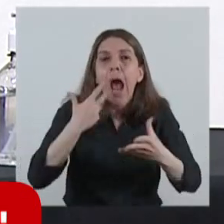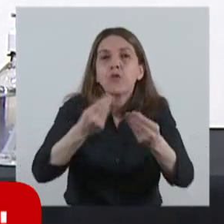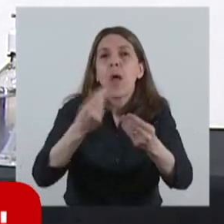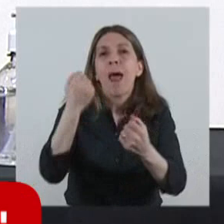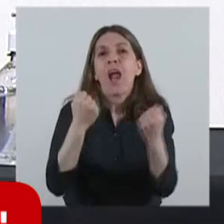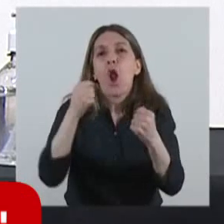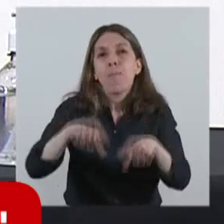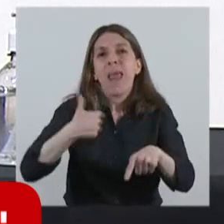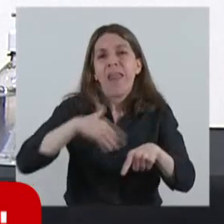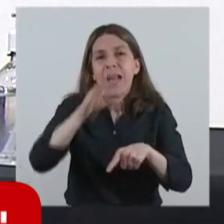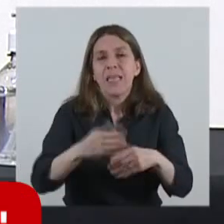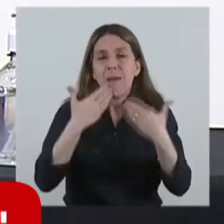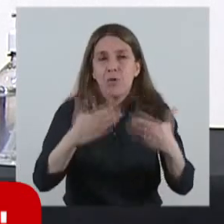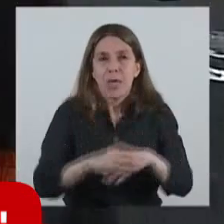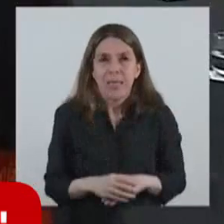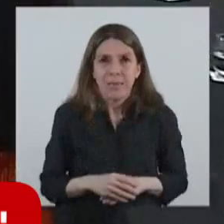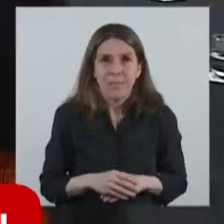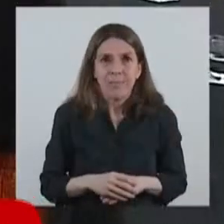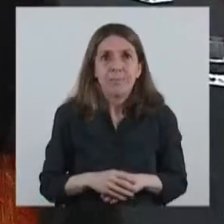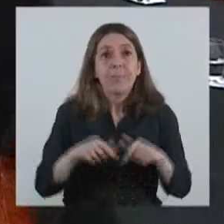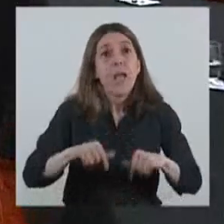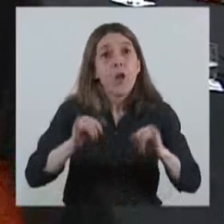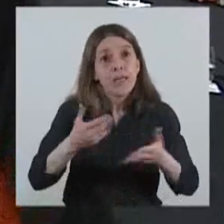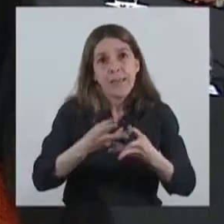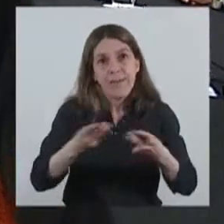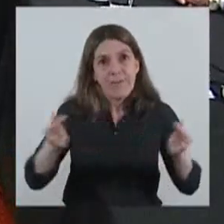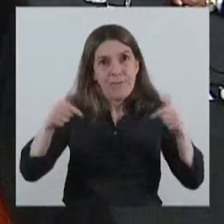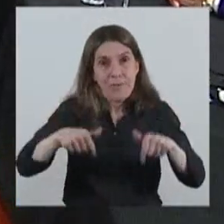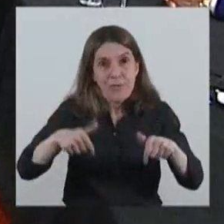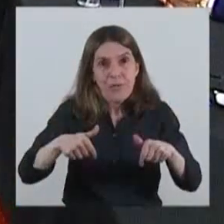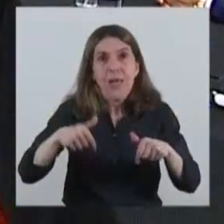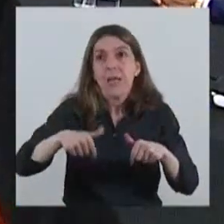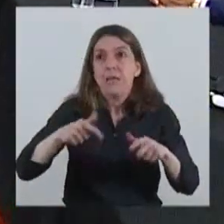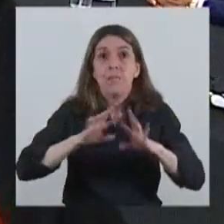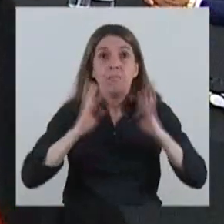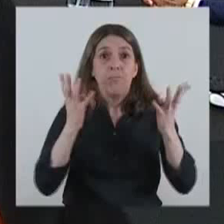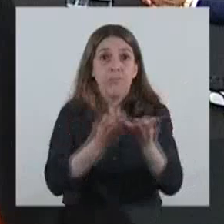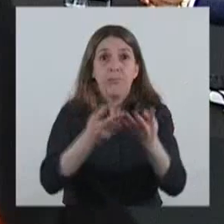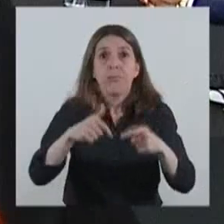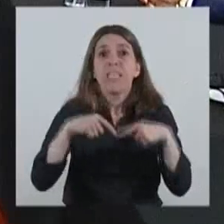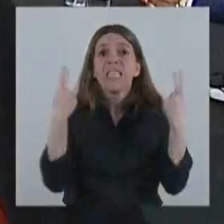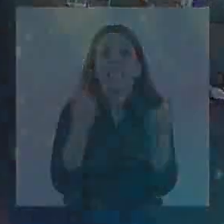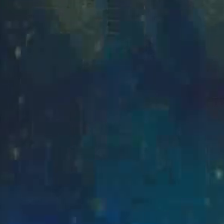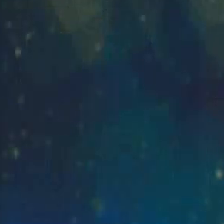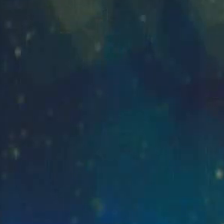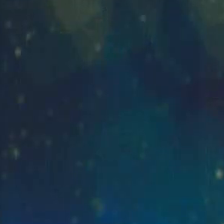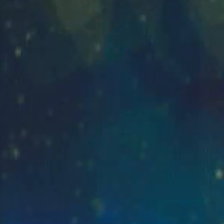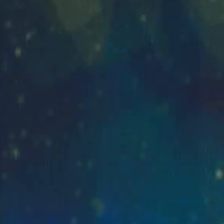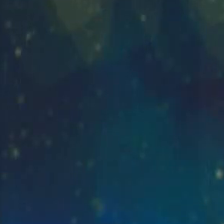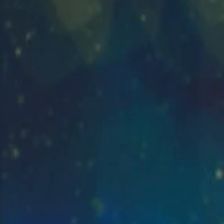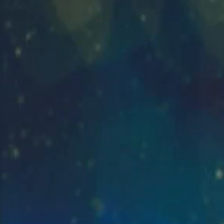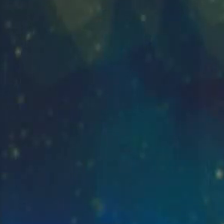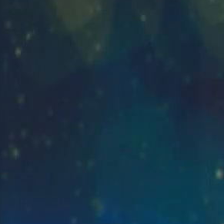argentinos. Muchas gracias. Ahora sí, entonces damos por finalizado este encuentro aquí en el Salón de las Mujeres del Bicentenario. Compartimos entonces